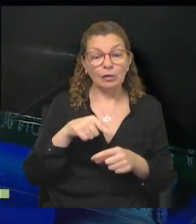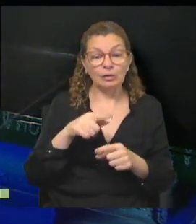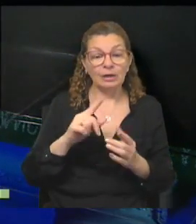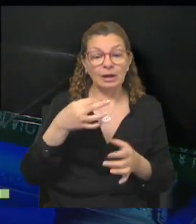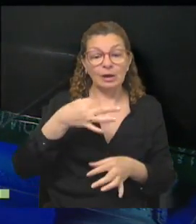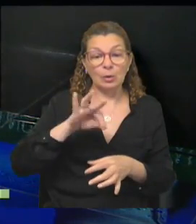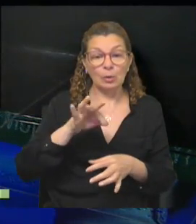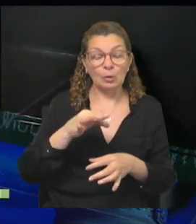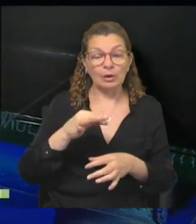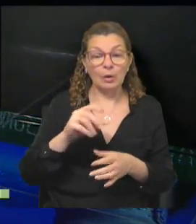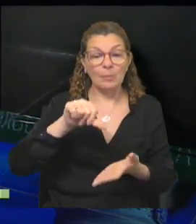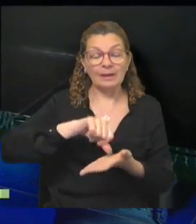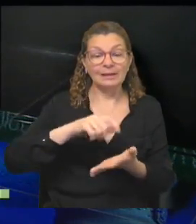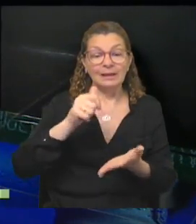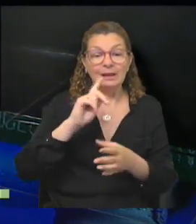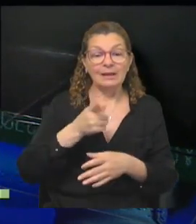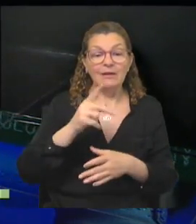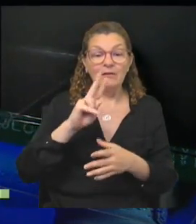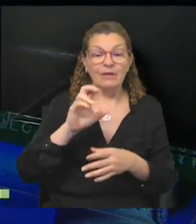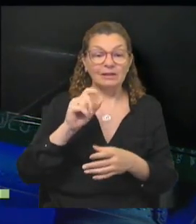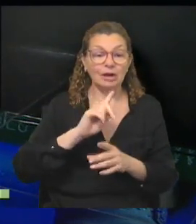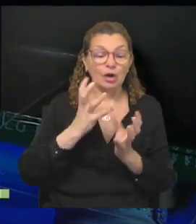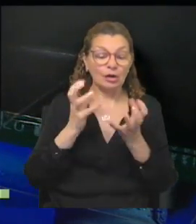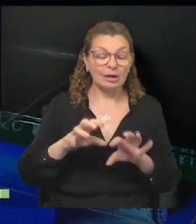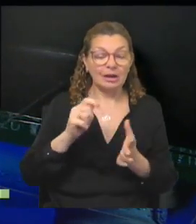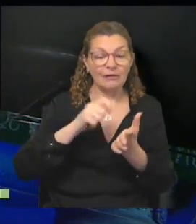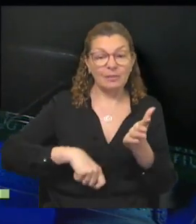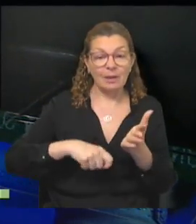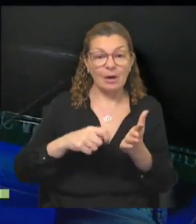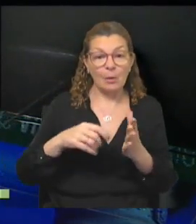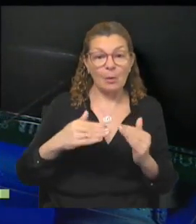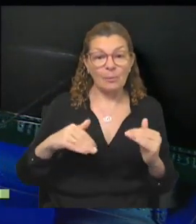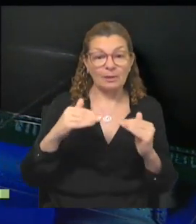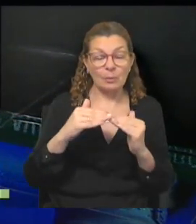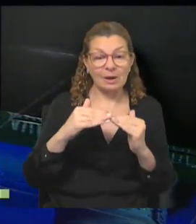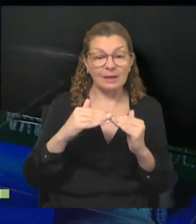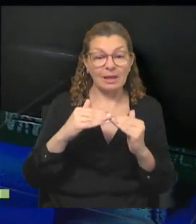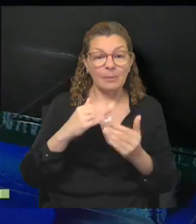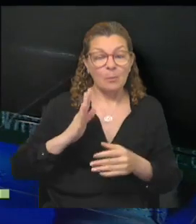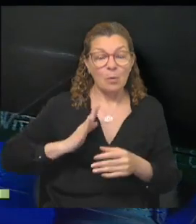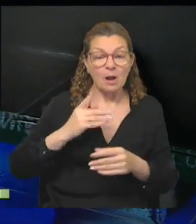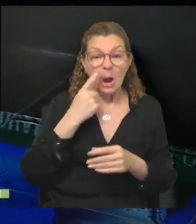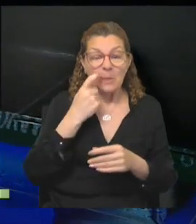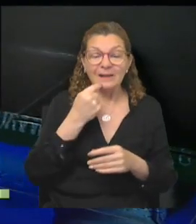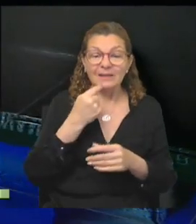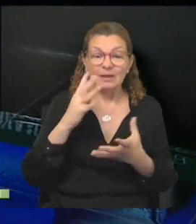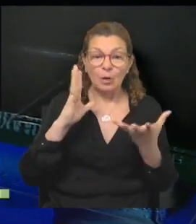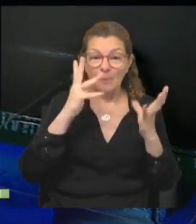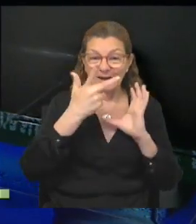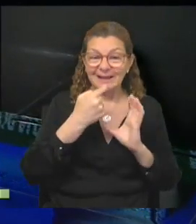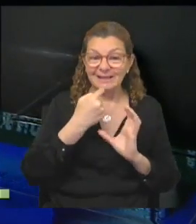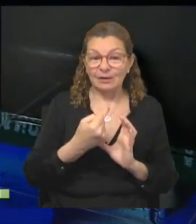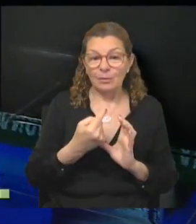único país del g20 que se negó a firmar un documento consensuado sobre igualdad de género qué dijo mi ley bueno lo vamos a ver